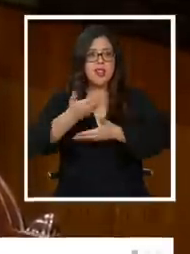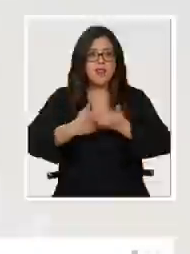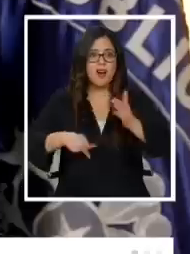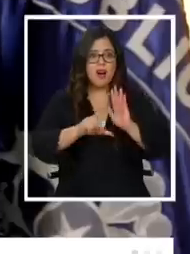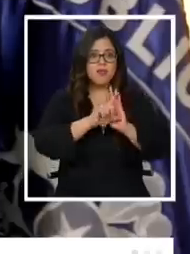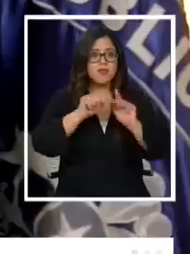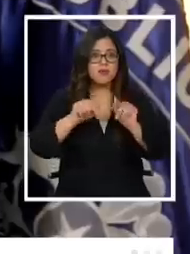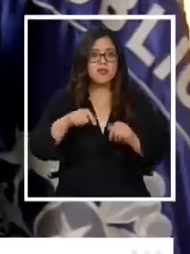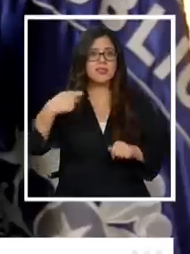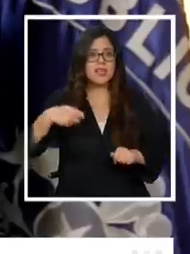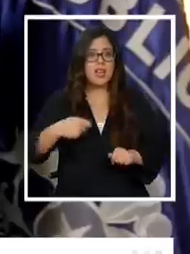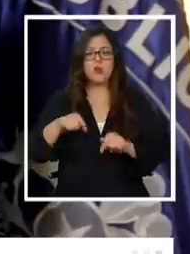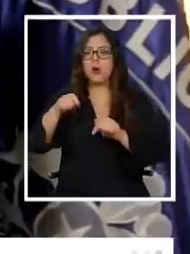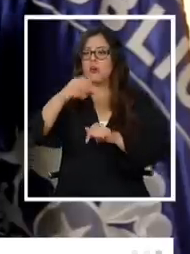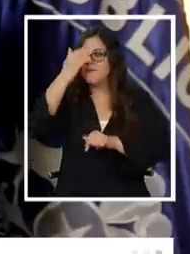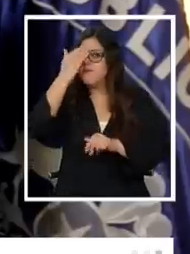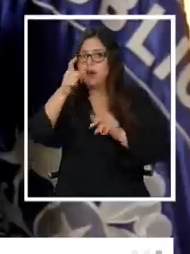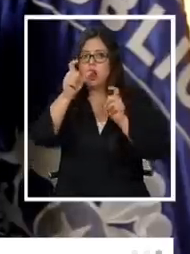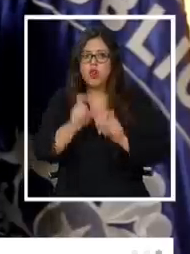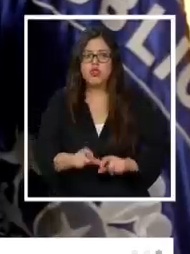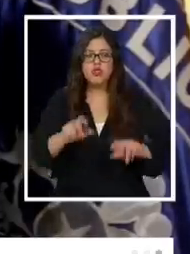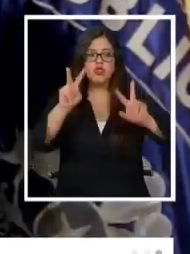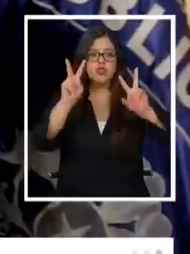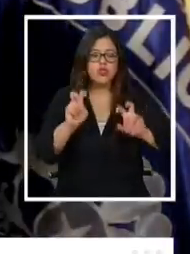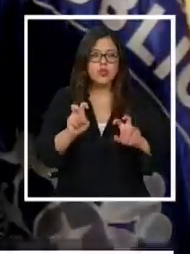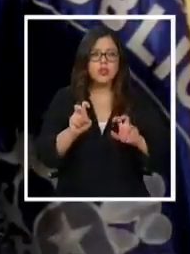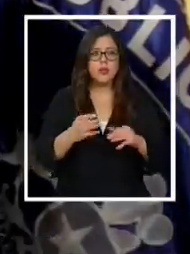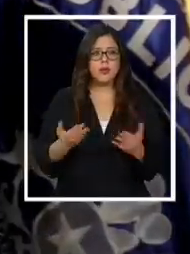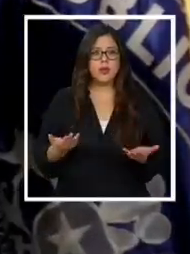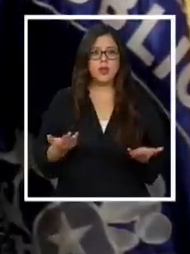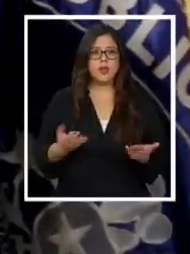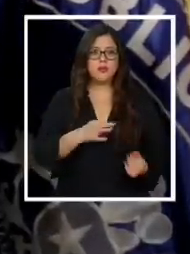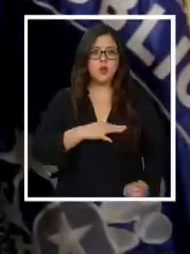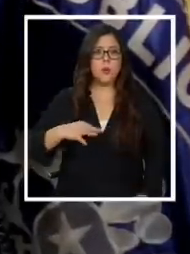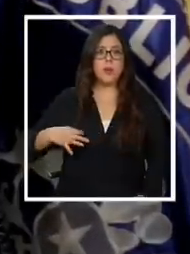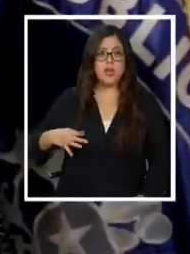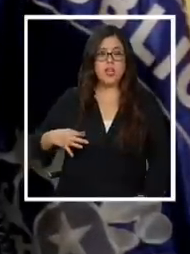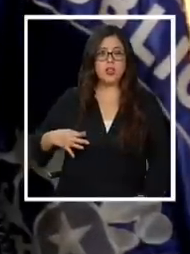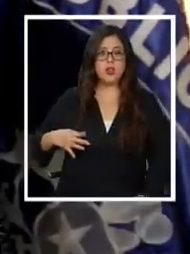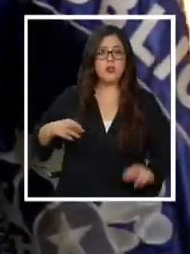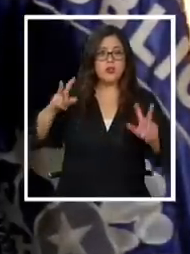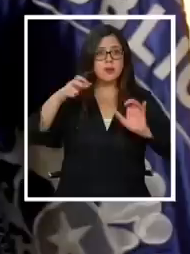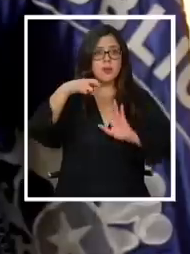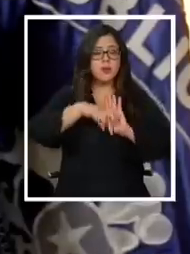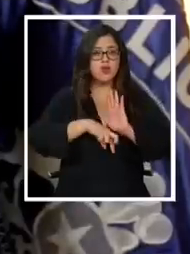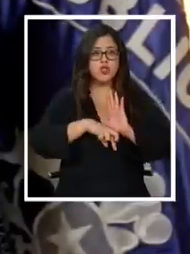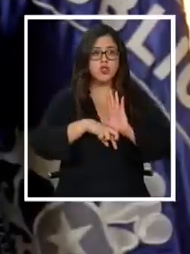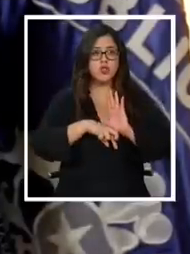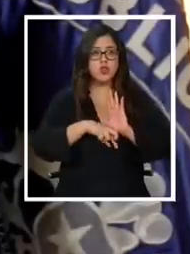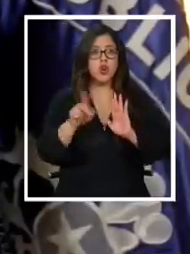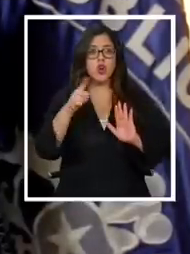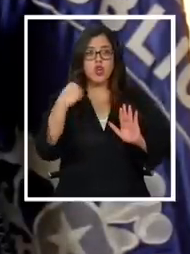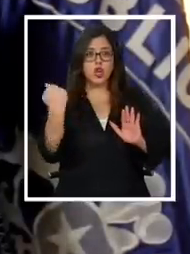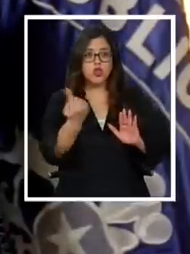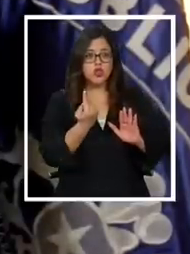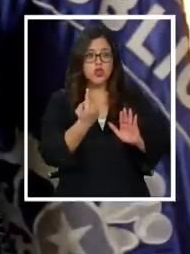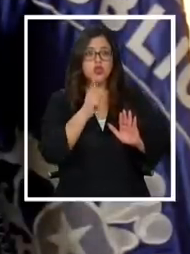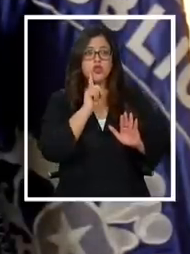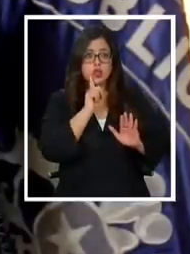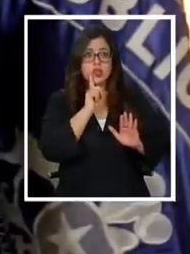Senado. Mal manejo desde el punto de vista de un ministro respecto del proyecto que estábamos llevando